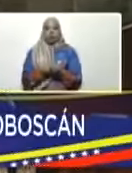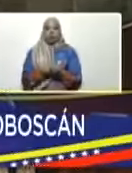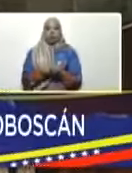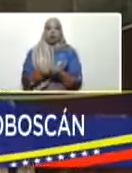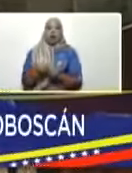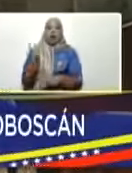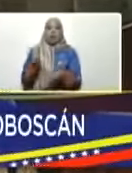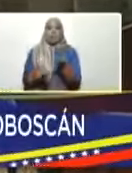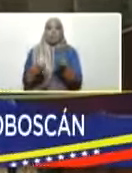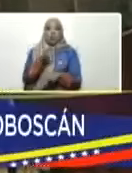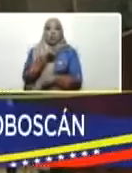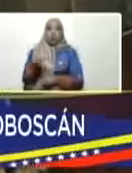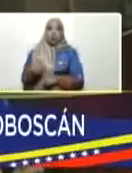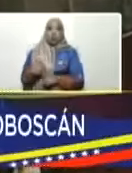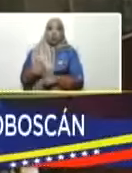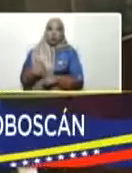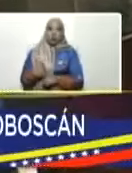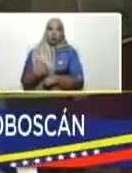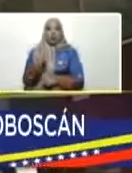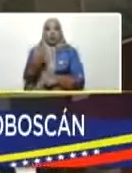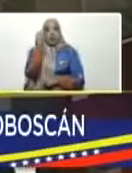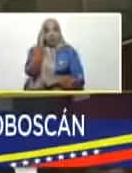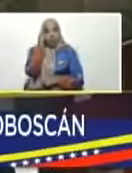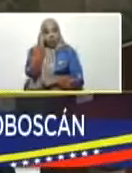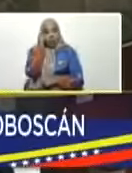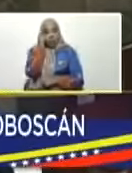exportarlo. En 3 días,